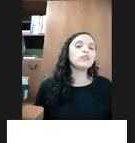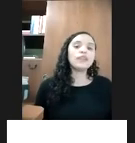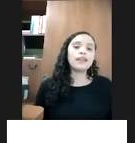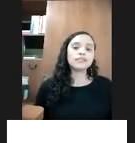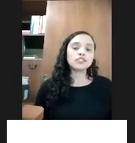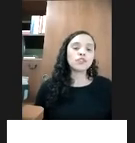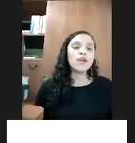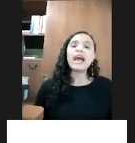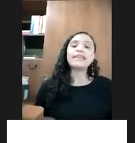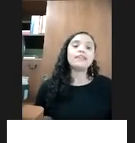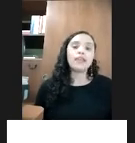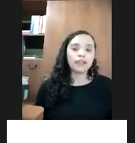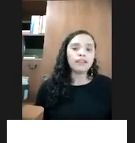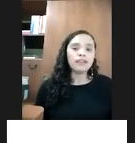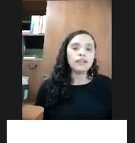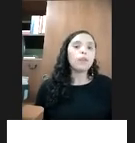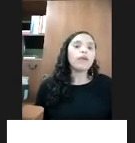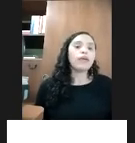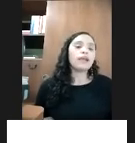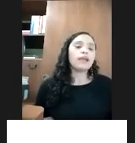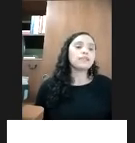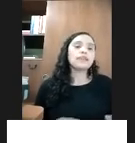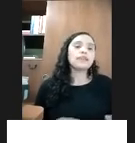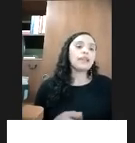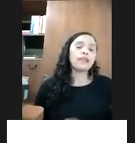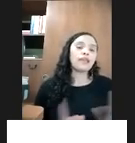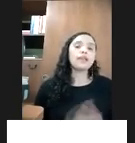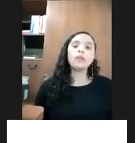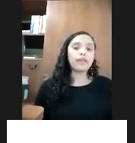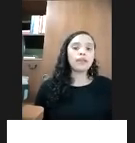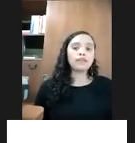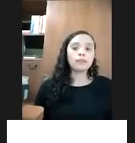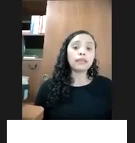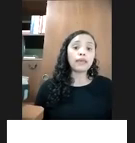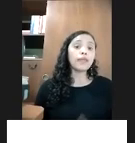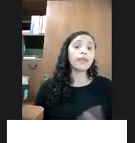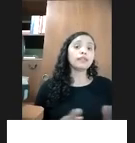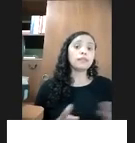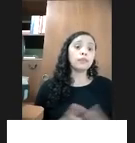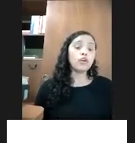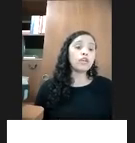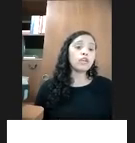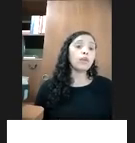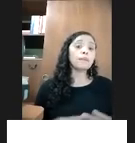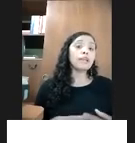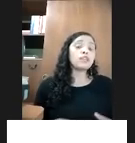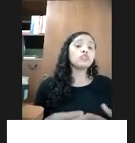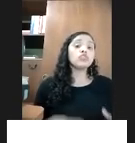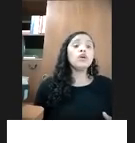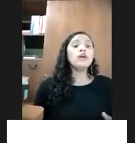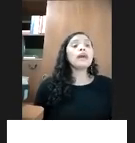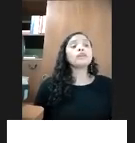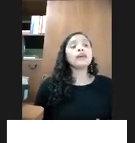no tienen acceso a higiene, no pueden garantizar que no padezcan enfermedades de este tipo, ¿no? Y no pueden,